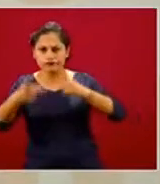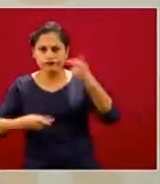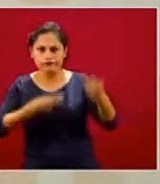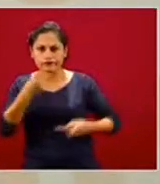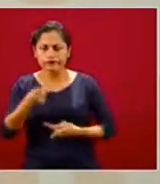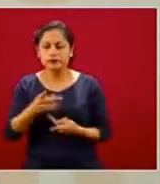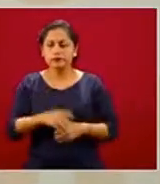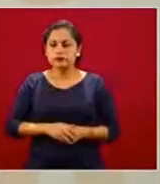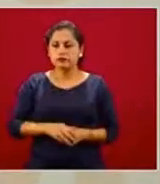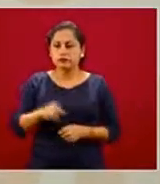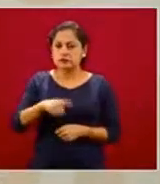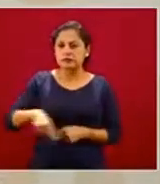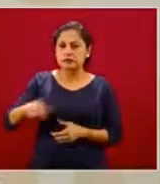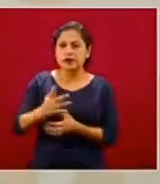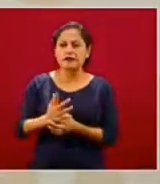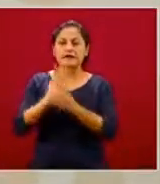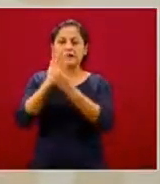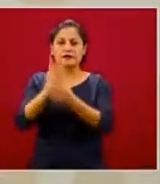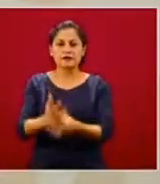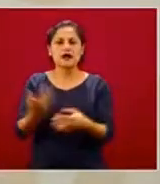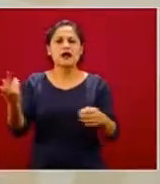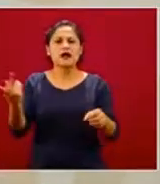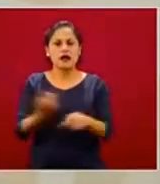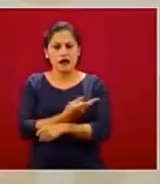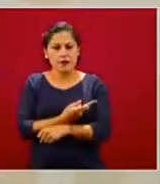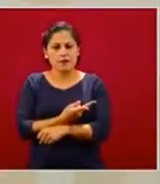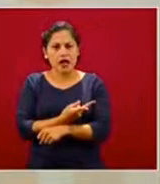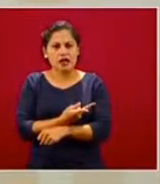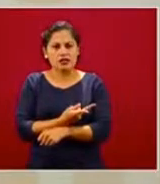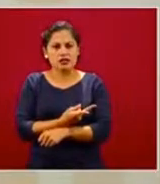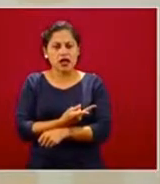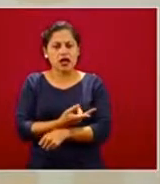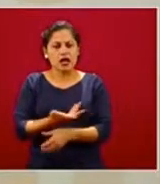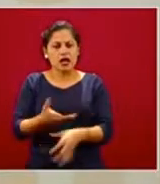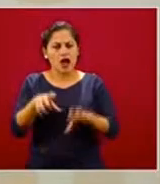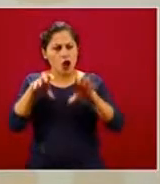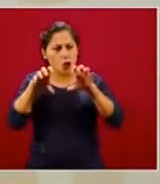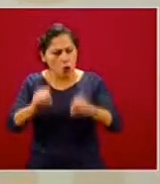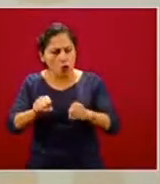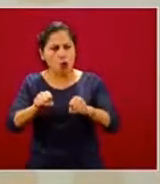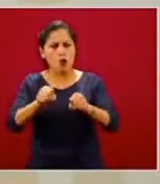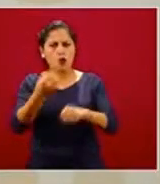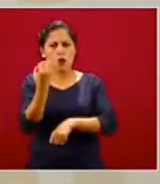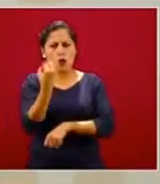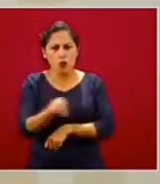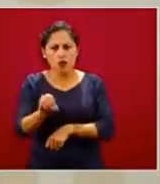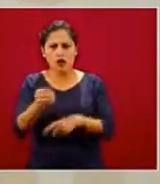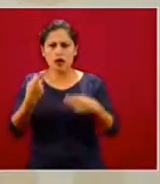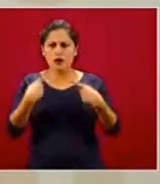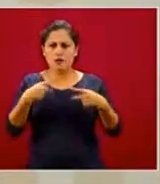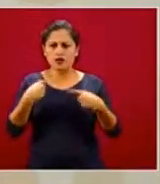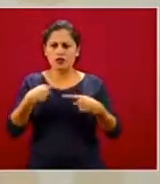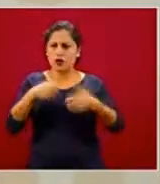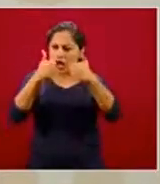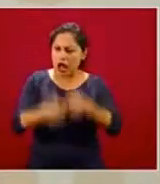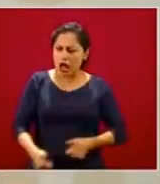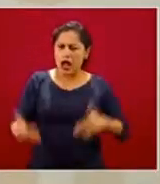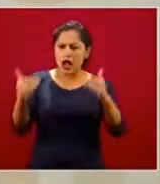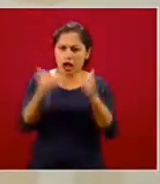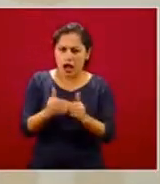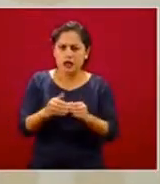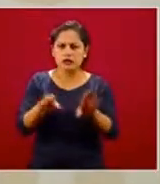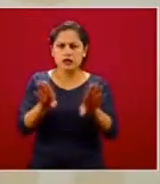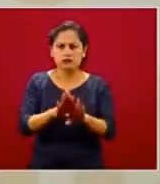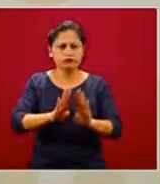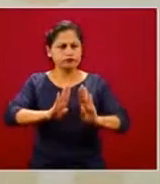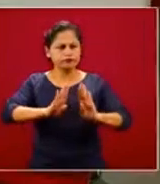no van a themselves, usar la fuerza, que no van a is obligar a la that gente que se saying quede en su you casa, can't use que no force? Are van they a going to use force? Are ejercer they going to force el uso people de to la stay fuerza home? pública. Are they going to La